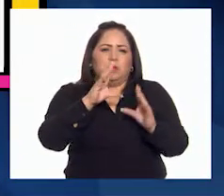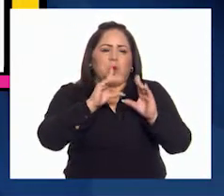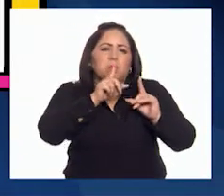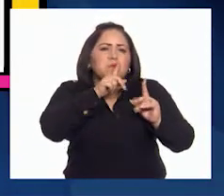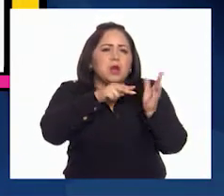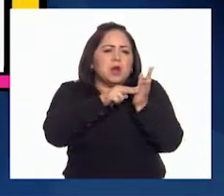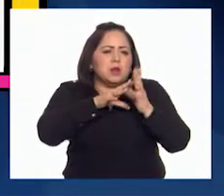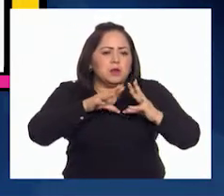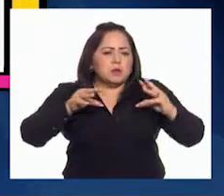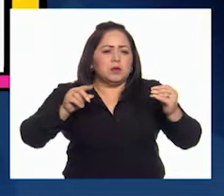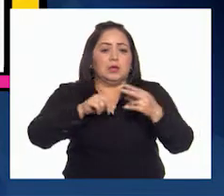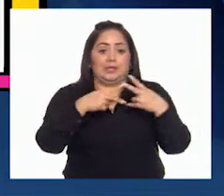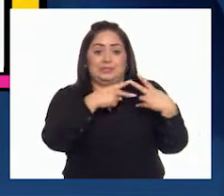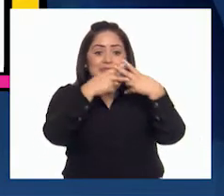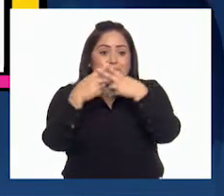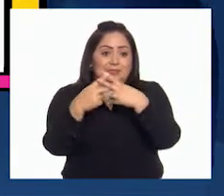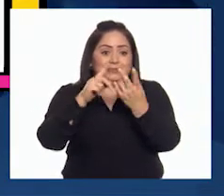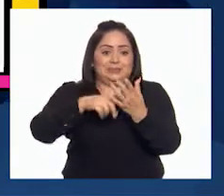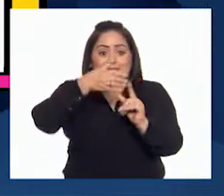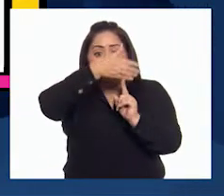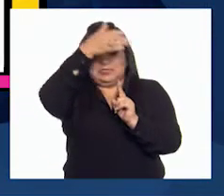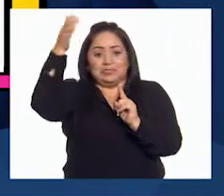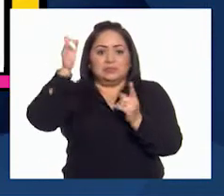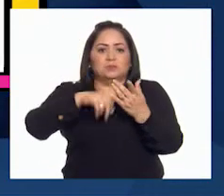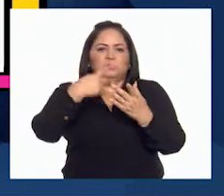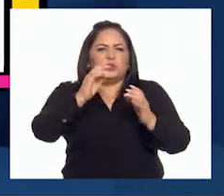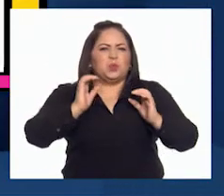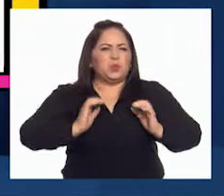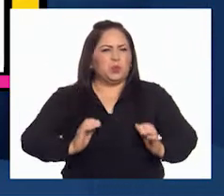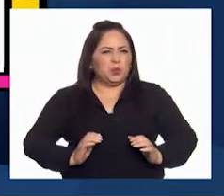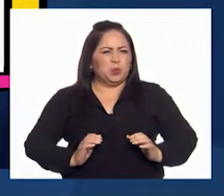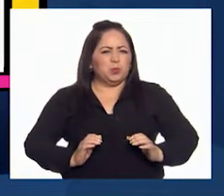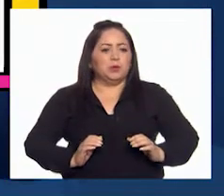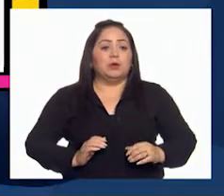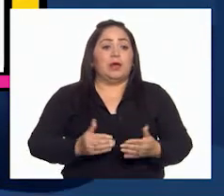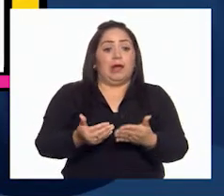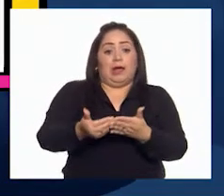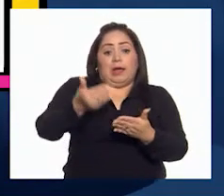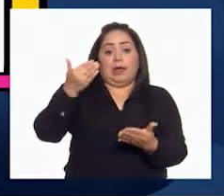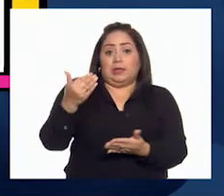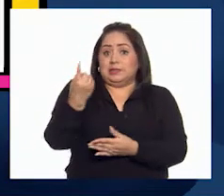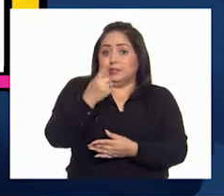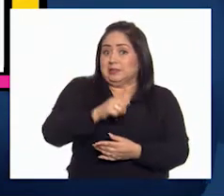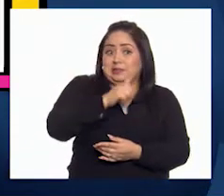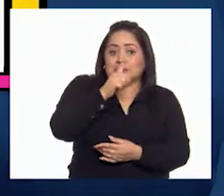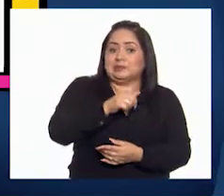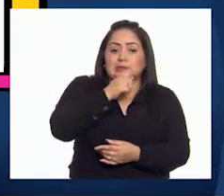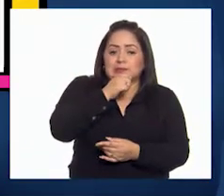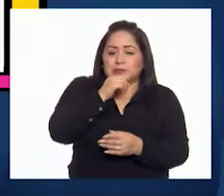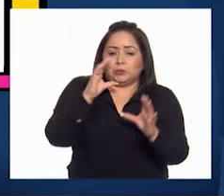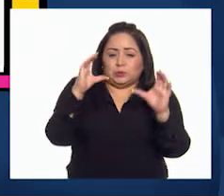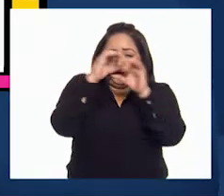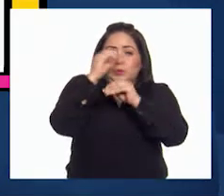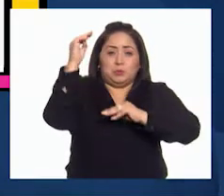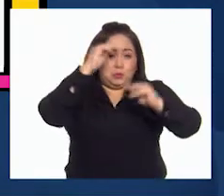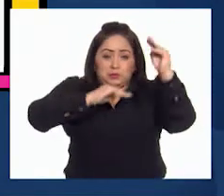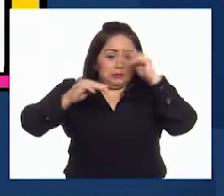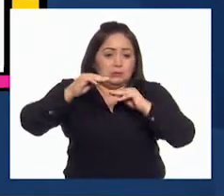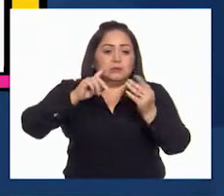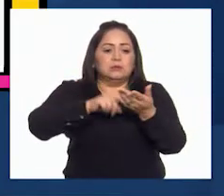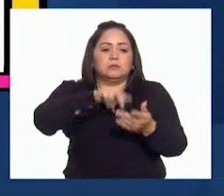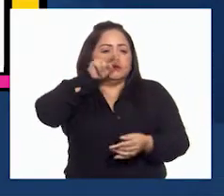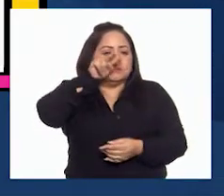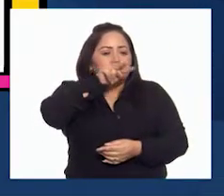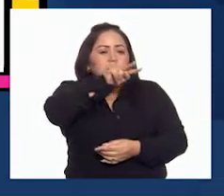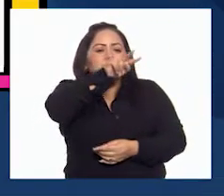luna fincaran sobre el cielo la alburia de sus cuerpos. Antes que luz, que sombra y que montaña